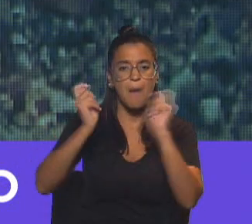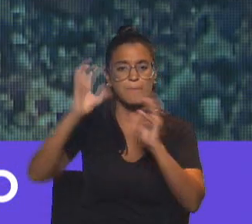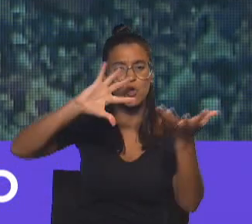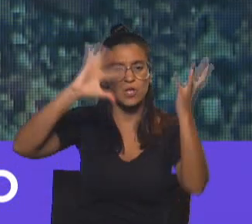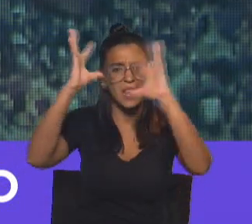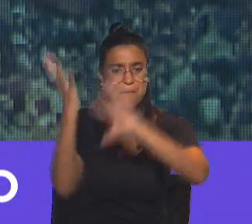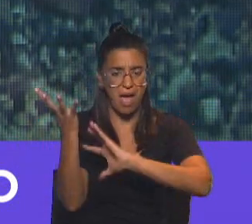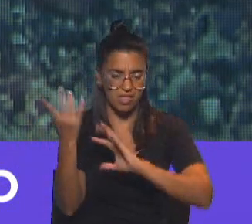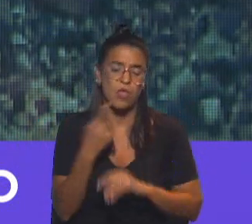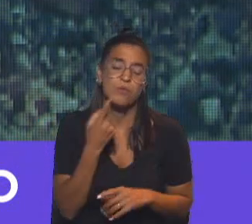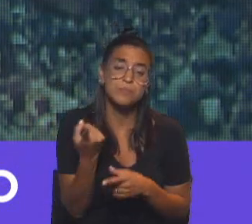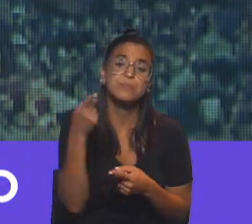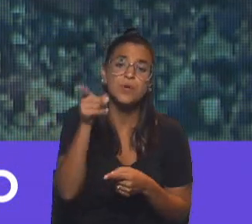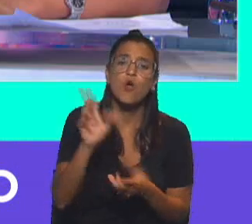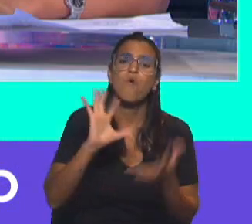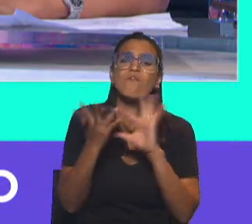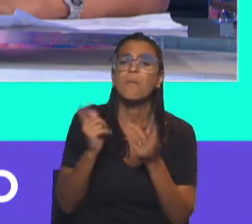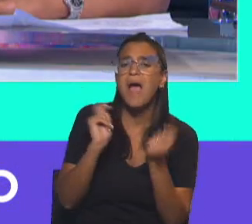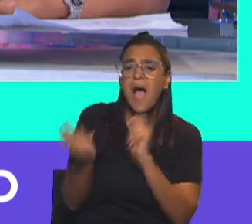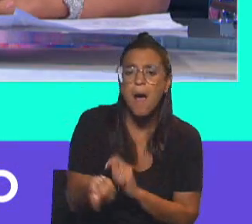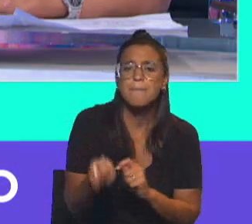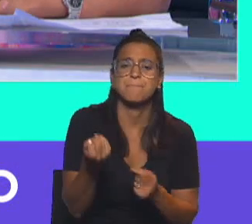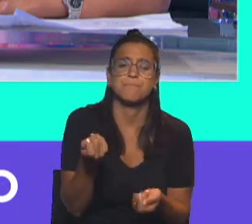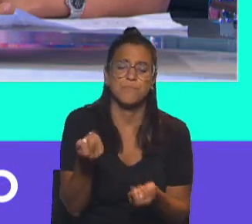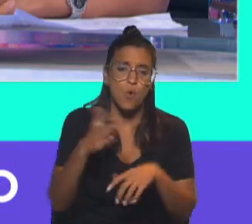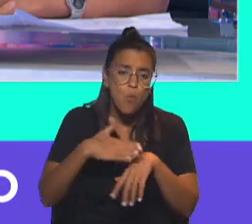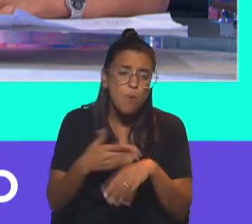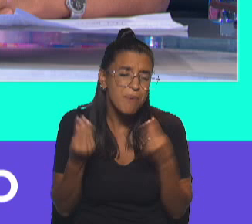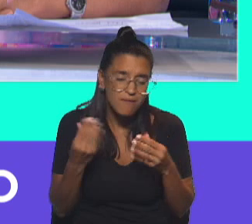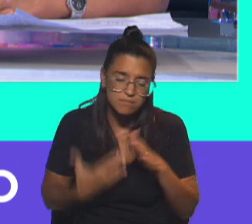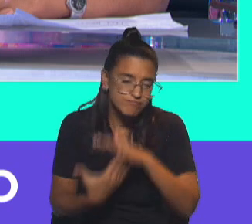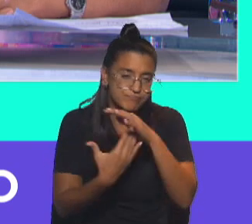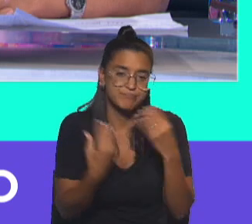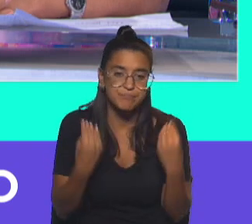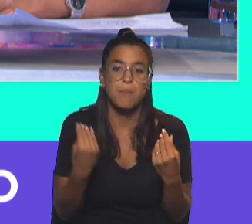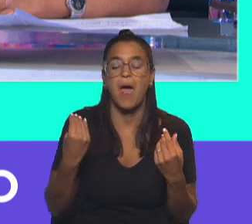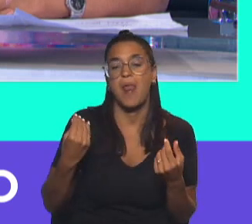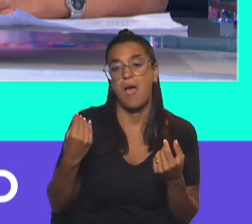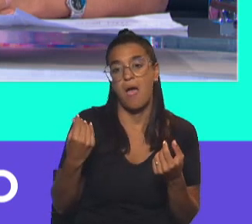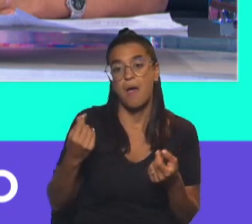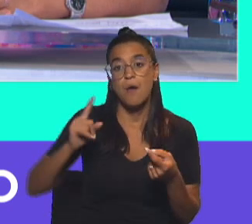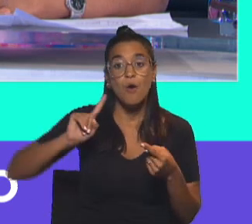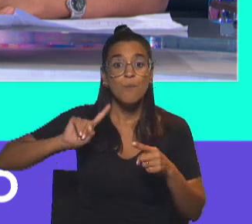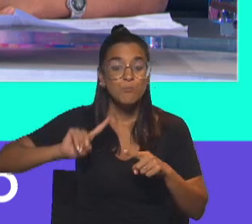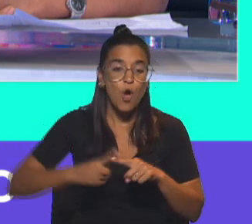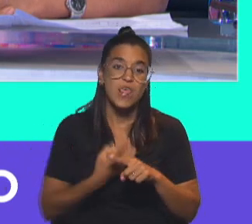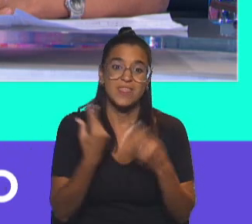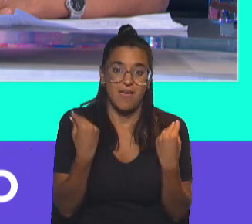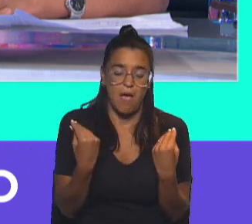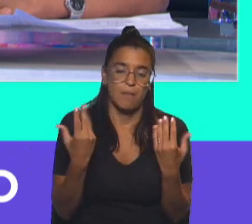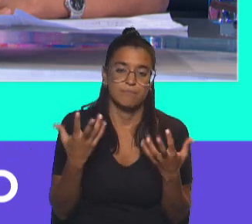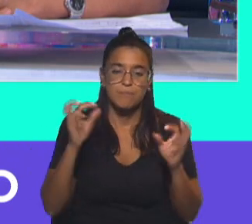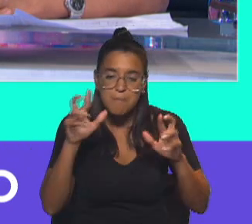una respuesta, como factores de cambio, como agentes del cambio fundamentales para las políticas que pretenden mitigar este